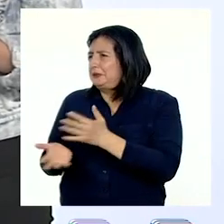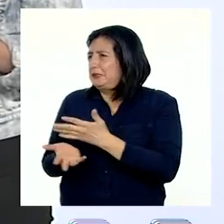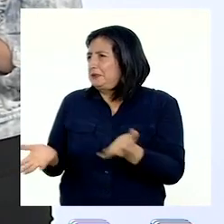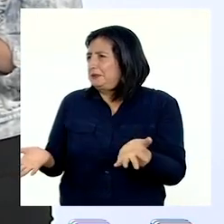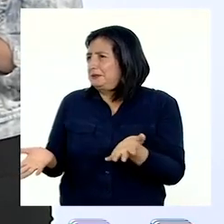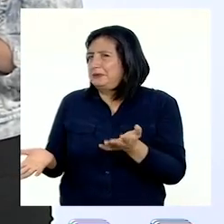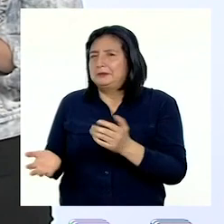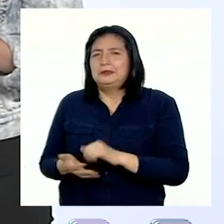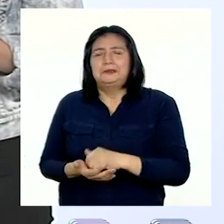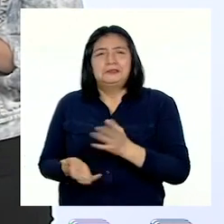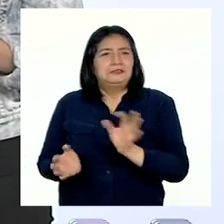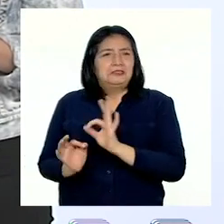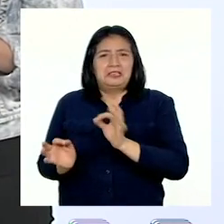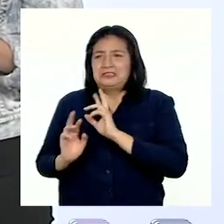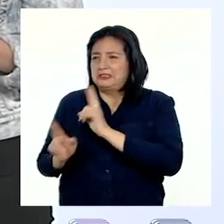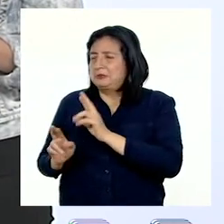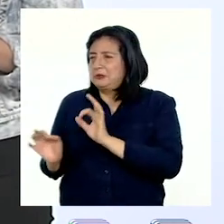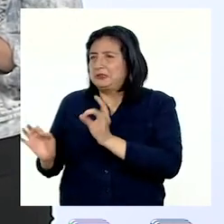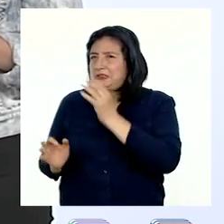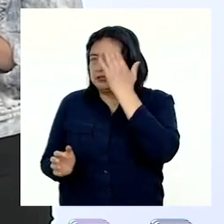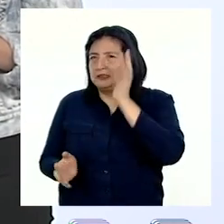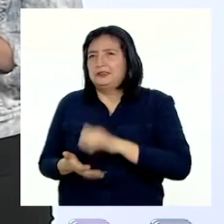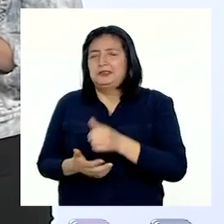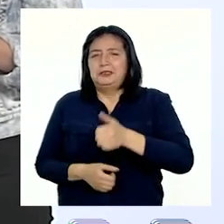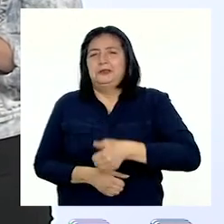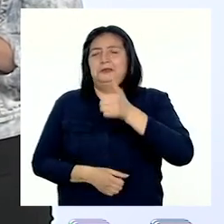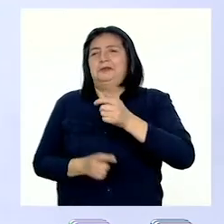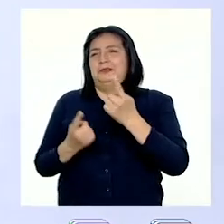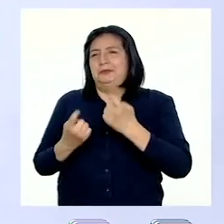respuesta? Si nadie la sabe, el dueño